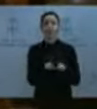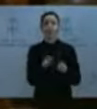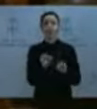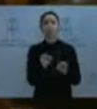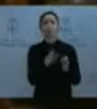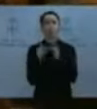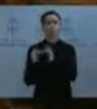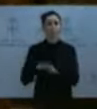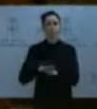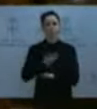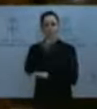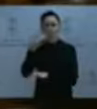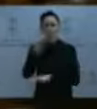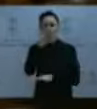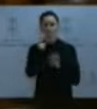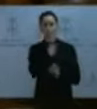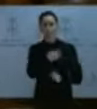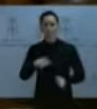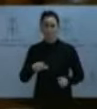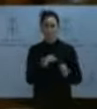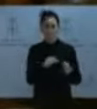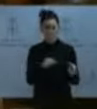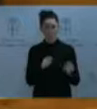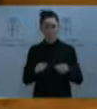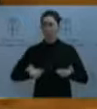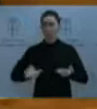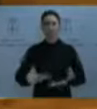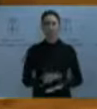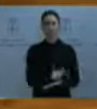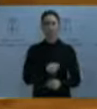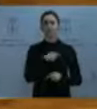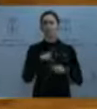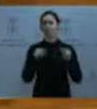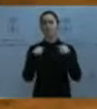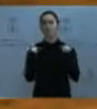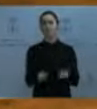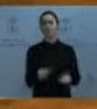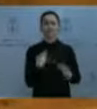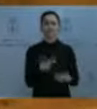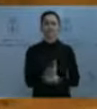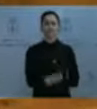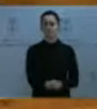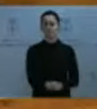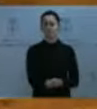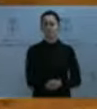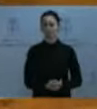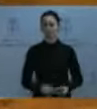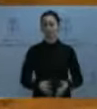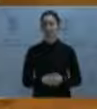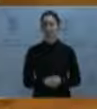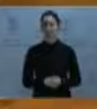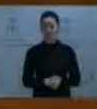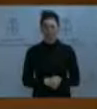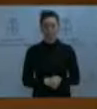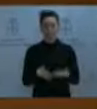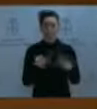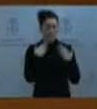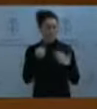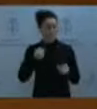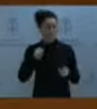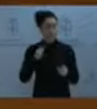de todas las negociaciones es que Asturias siempre sale perdiendo. Muchas gracias. Gracias, señor García. Señora consejera, tiene la palabra. Sí, muchas